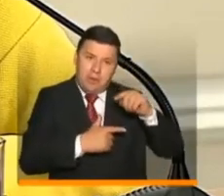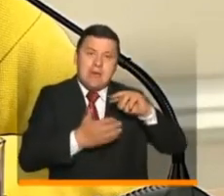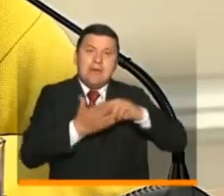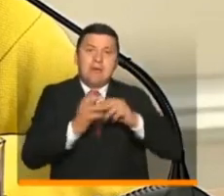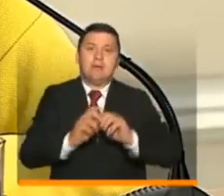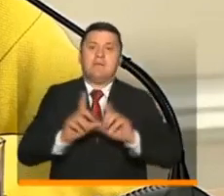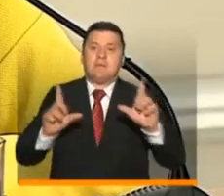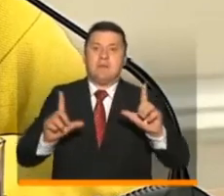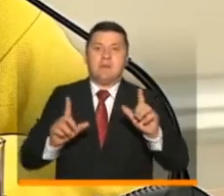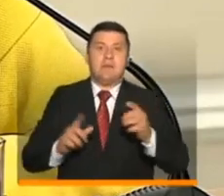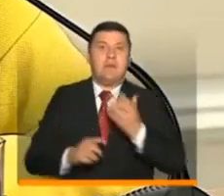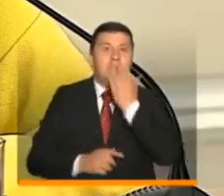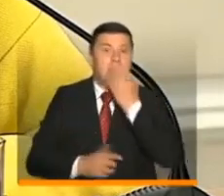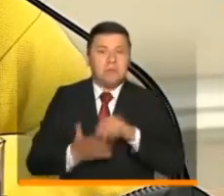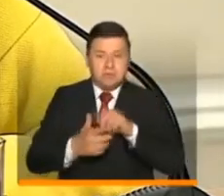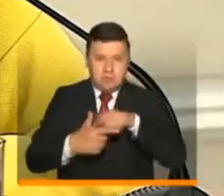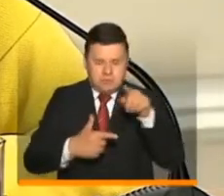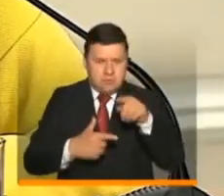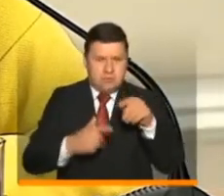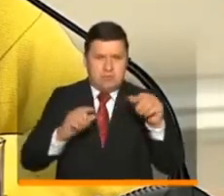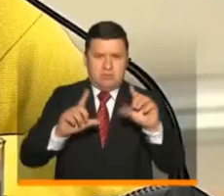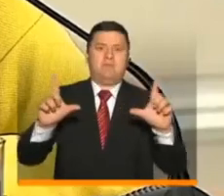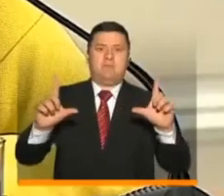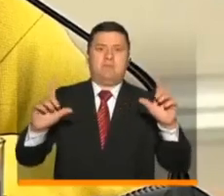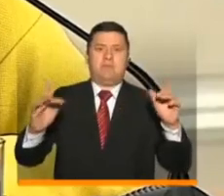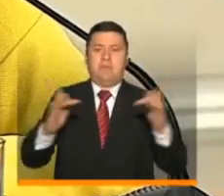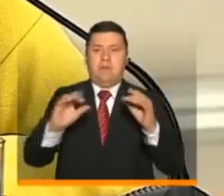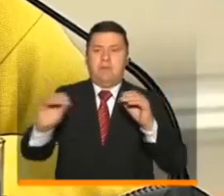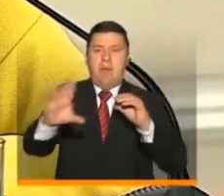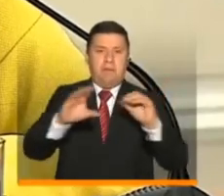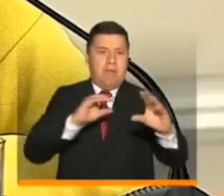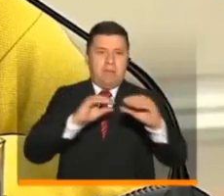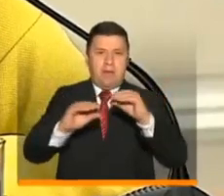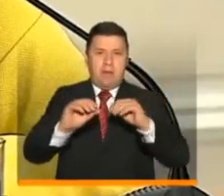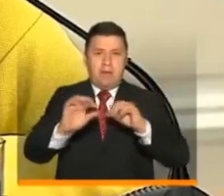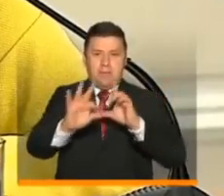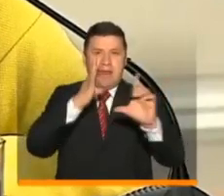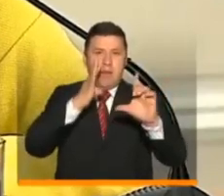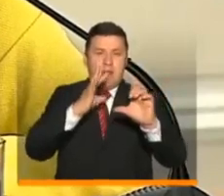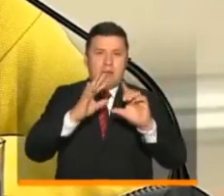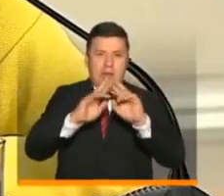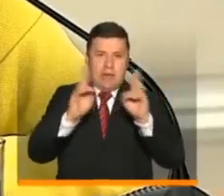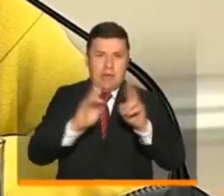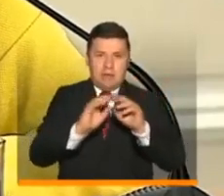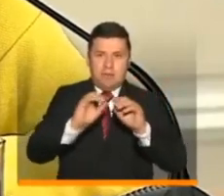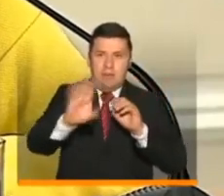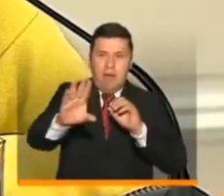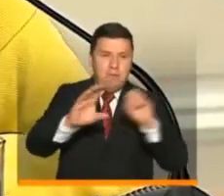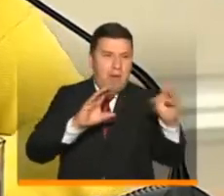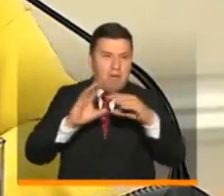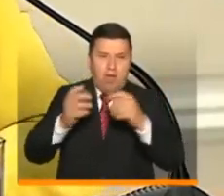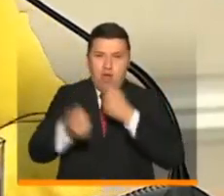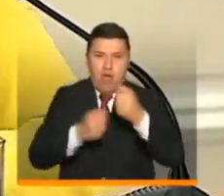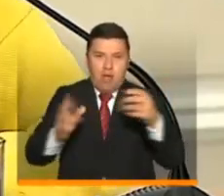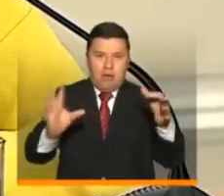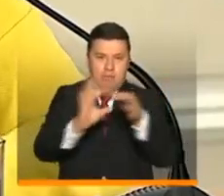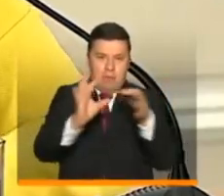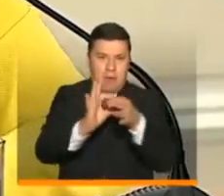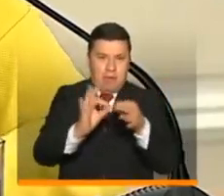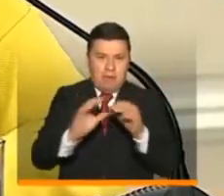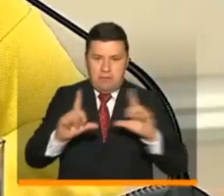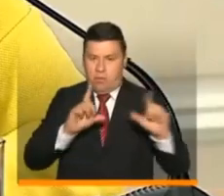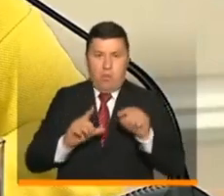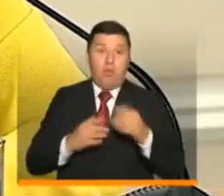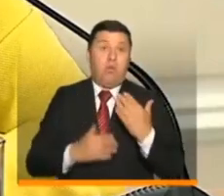decir que el comportamiento se está mejorando frente al comercio electrónico y que hoy, y vale la pena decirlo,